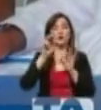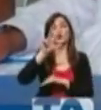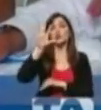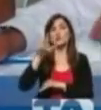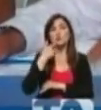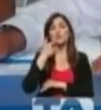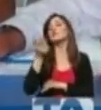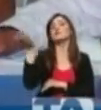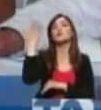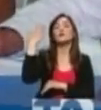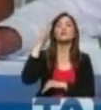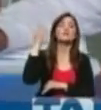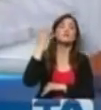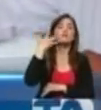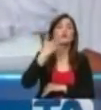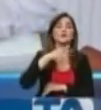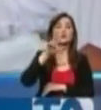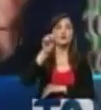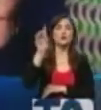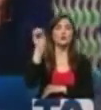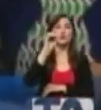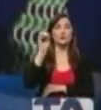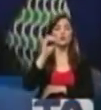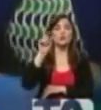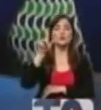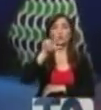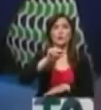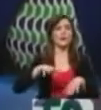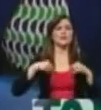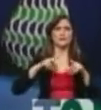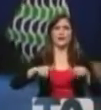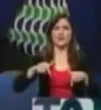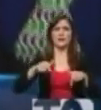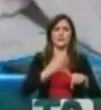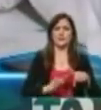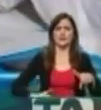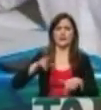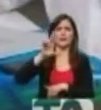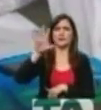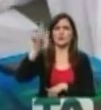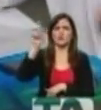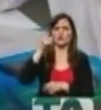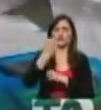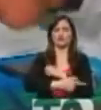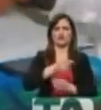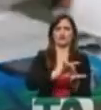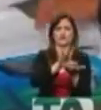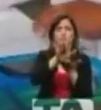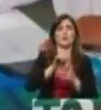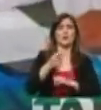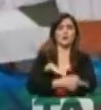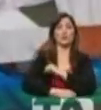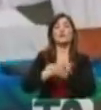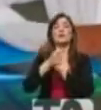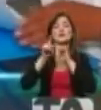pasado 31 de octubre desconocieron como presidente del movimiento a Lenín Moreno, fueron sancionados por 6 meses con la suspensión de sus derechos